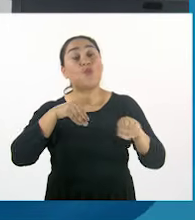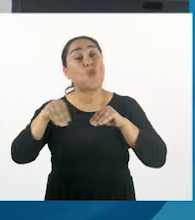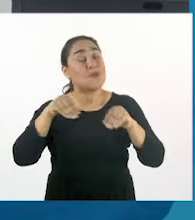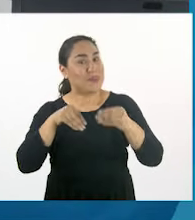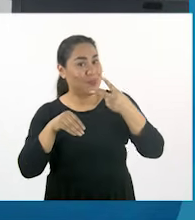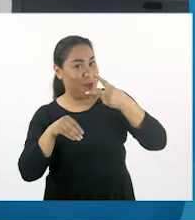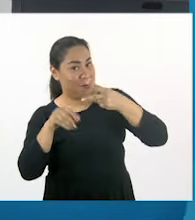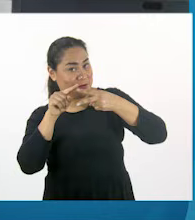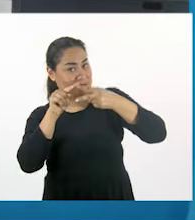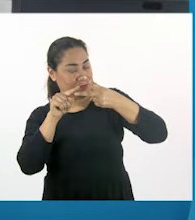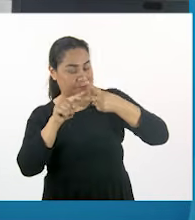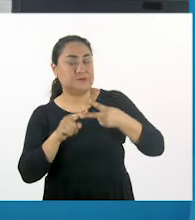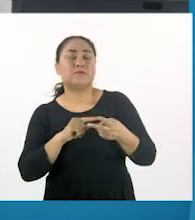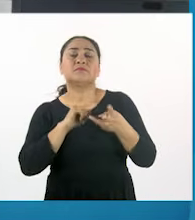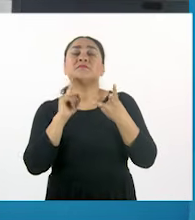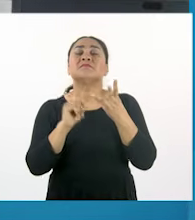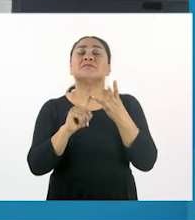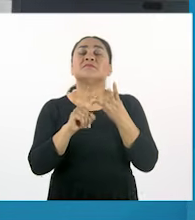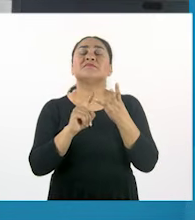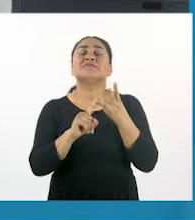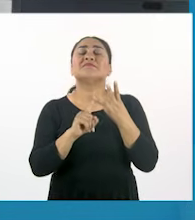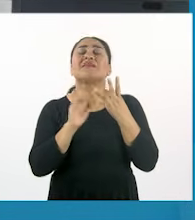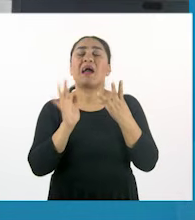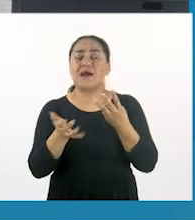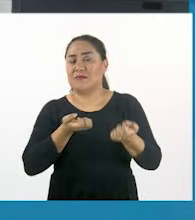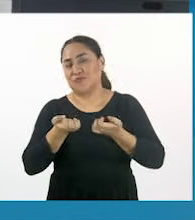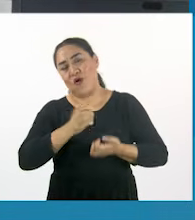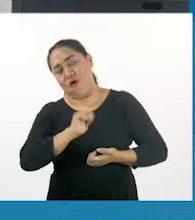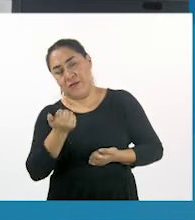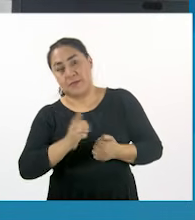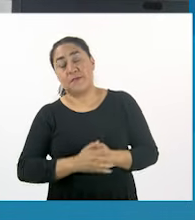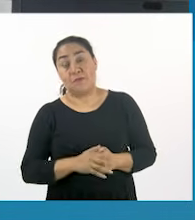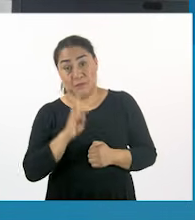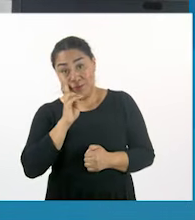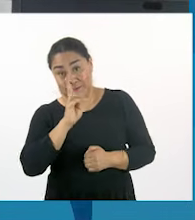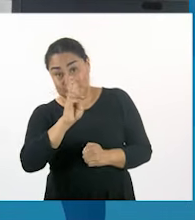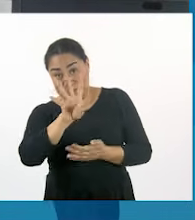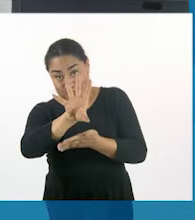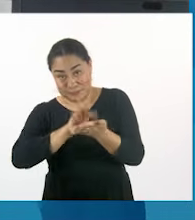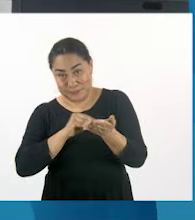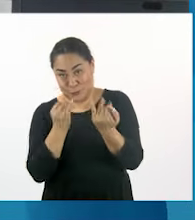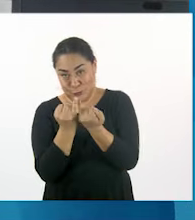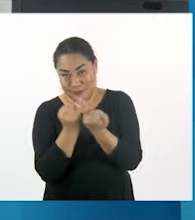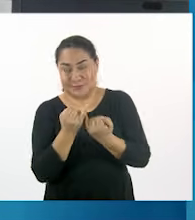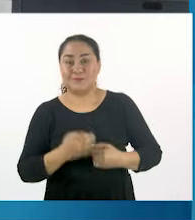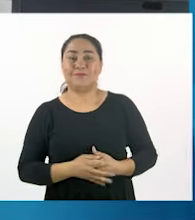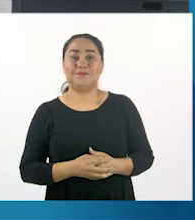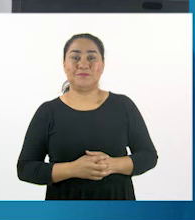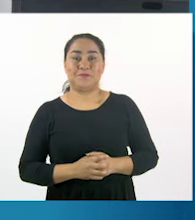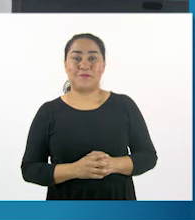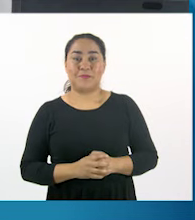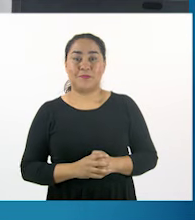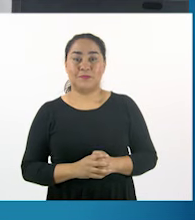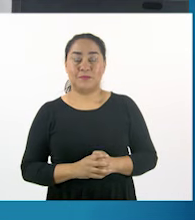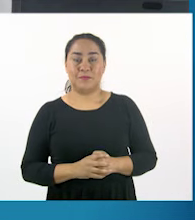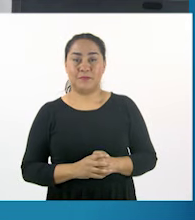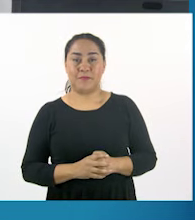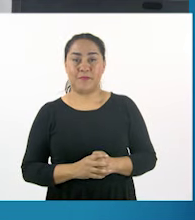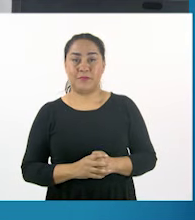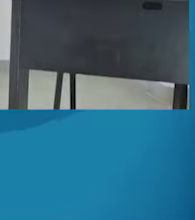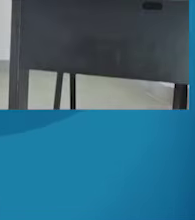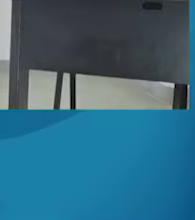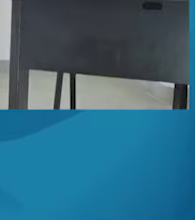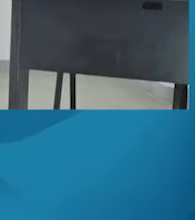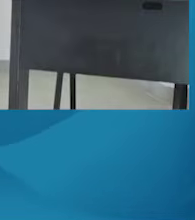Ahora, vamos con el tercero. Vamos a colocar las manos en las rodillas. Y vamos a extender primero